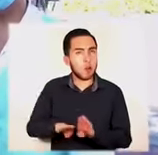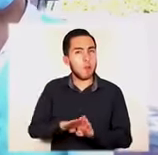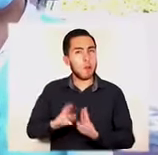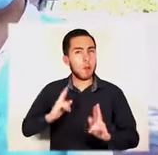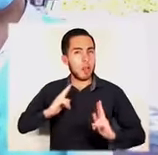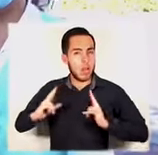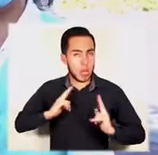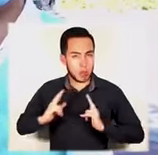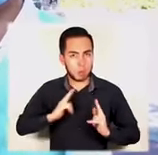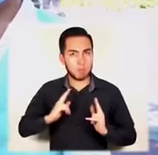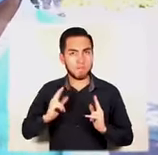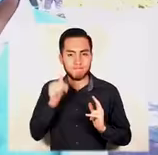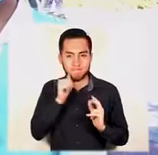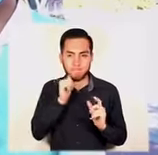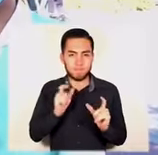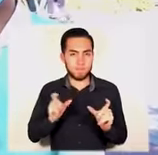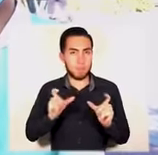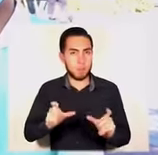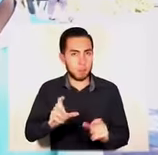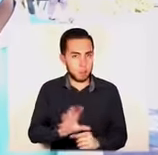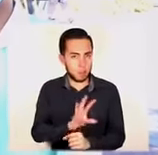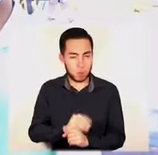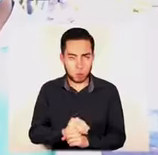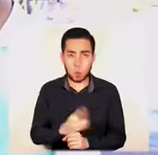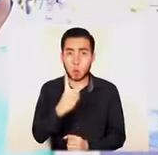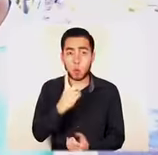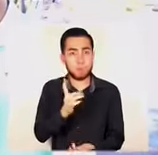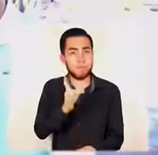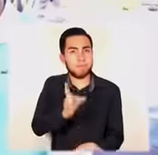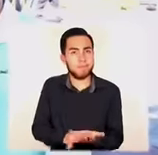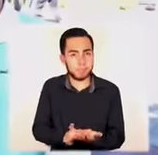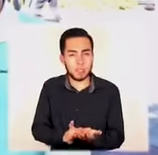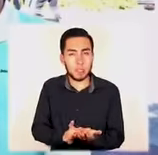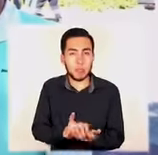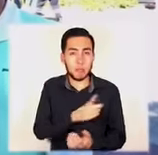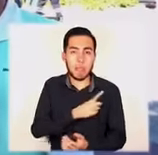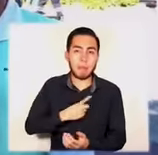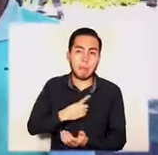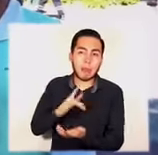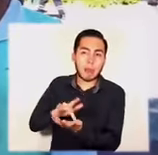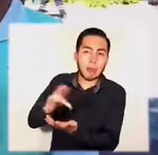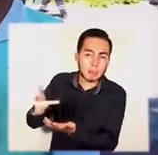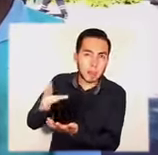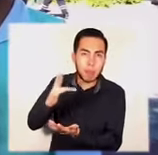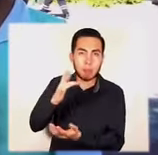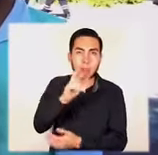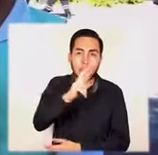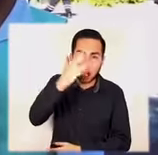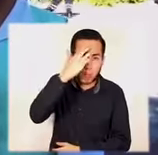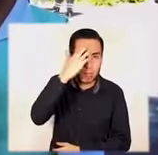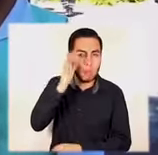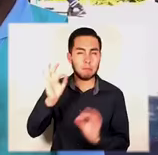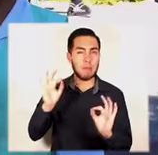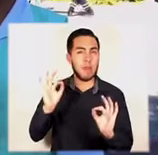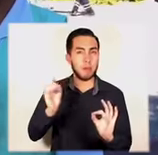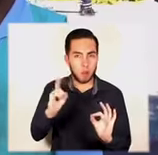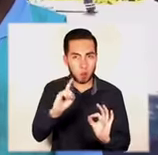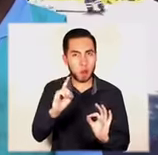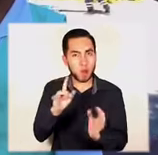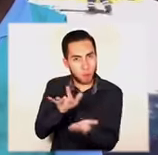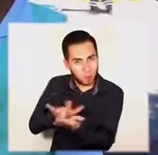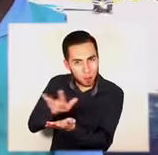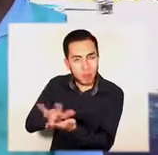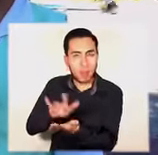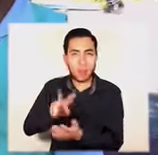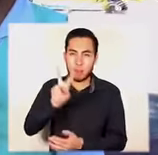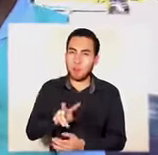grandes heroínas que nos están protegiendo a todos. Y no solamente debemos de agradecerles y reconocerles, sino que adicionalmente